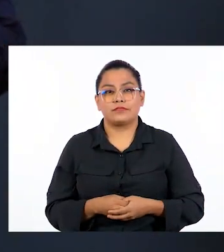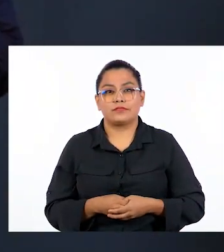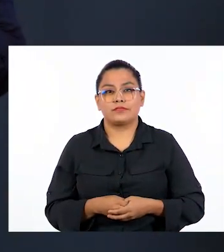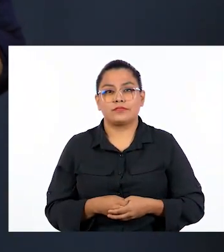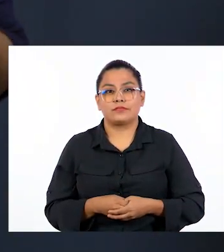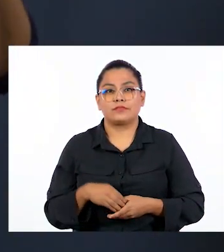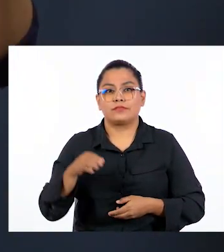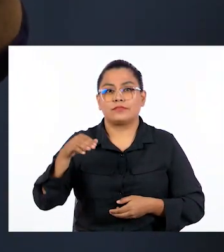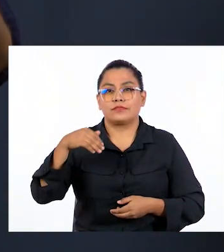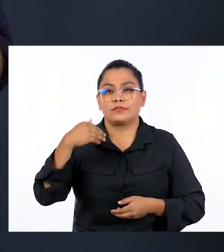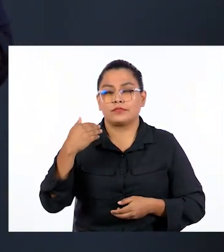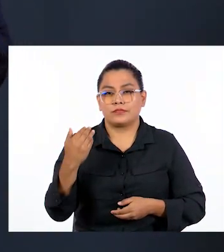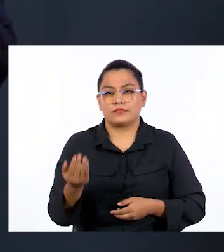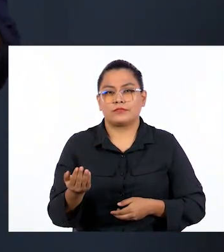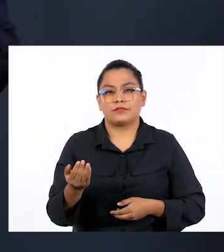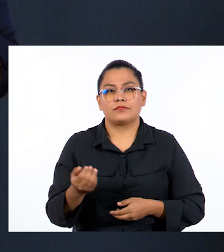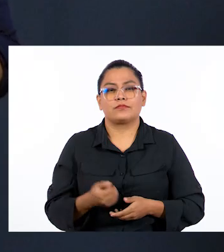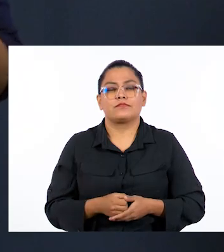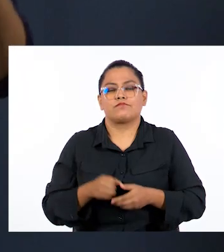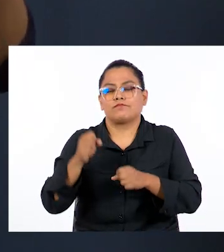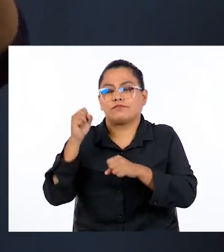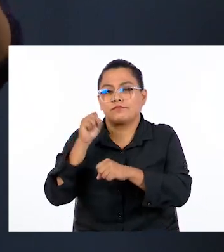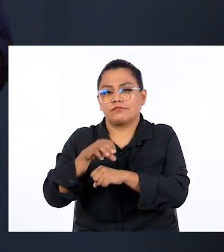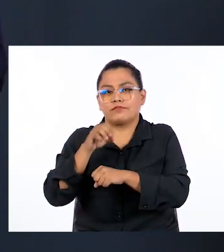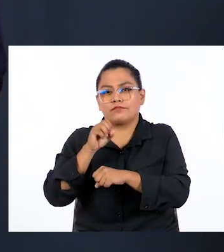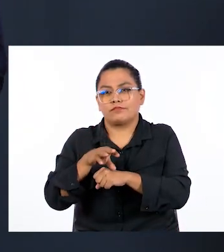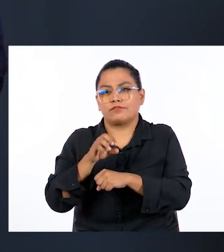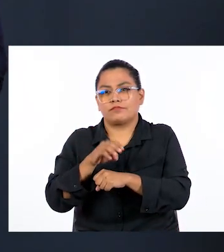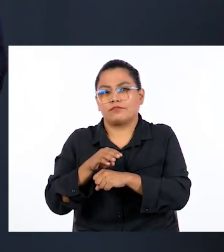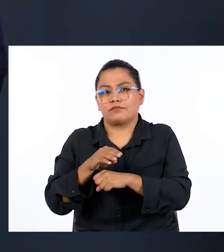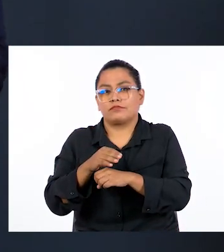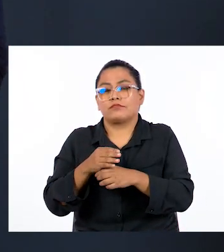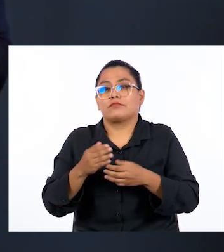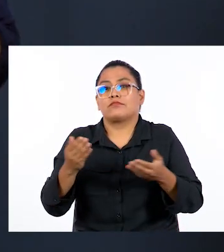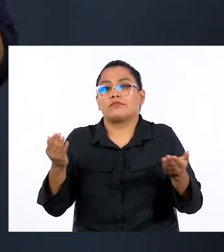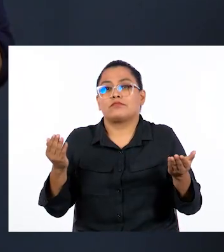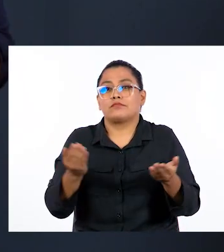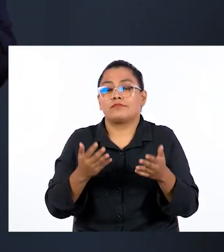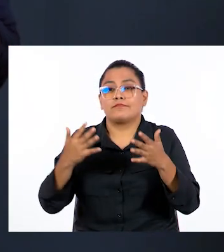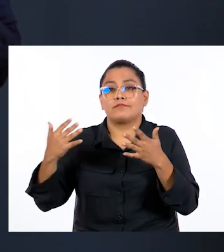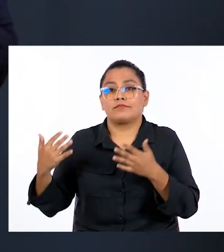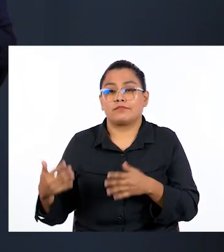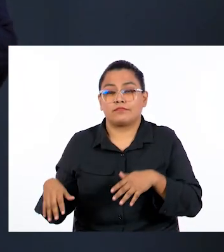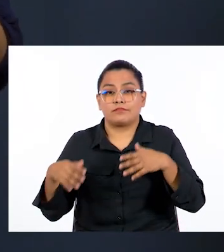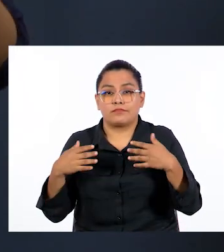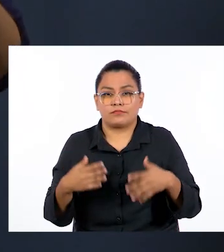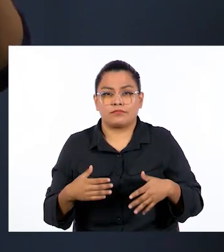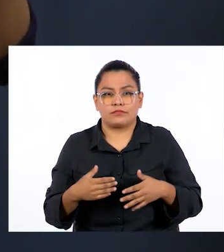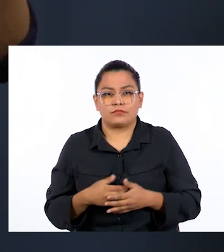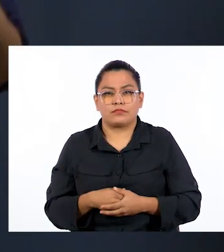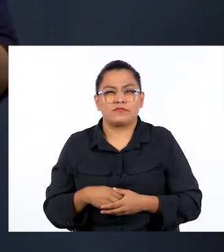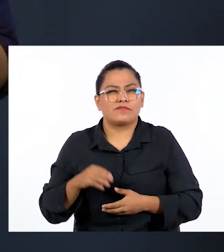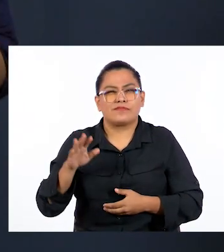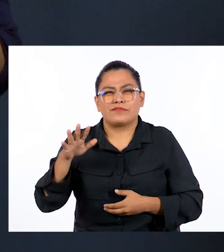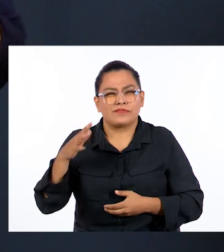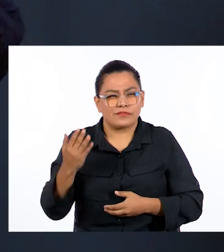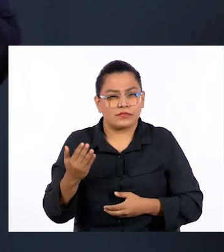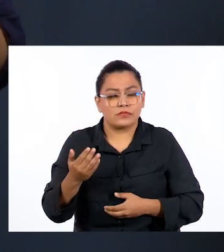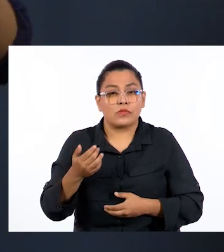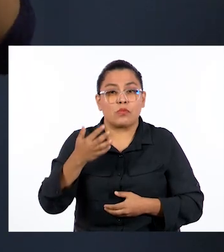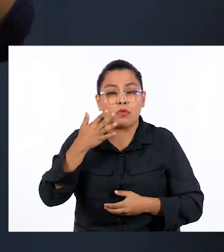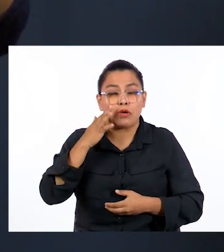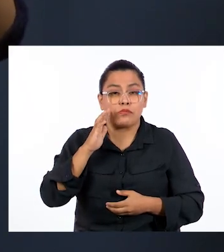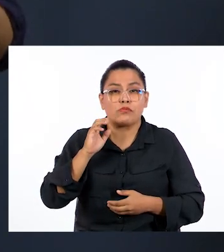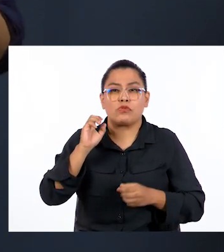Luego encontramos las sugerencias para realizar dichas actividades. Estas actividades pueden ser extra